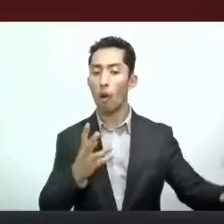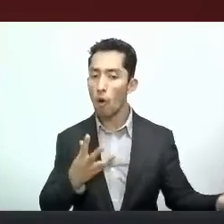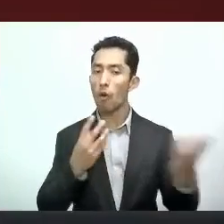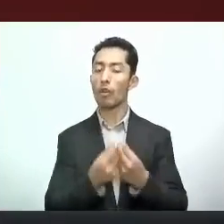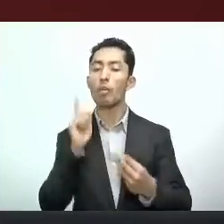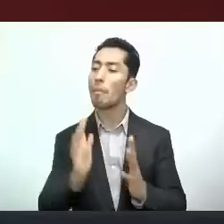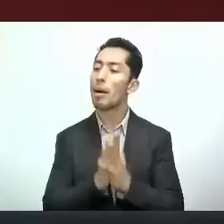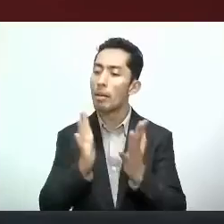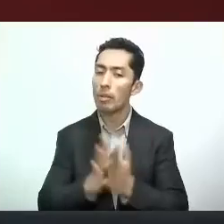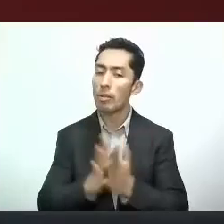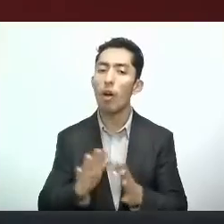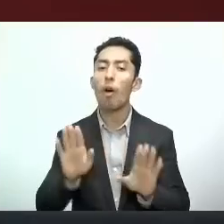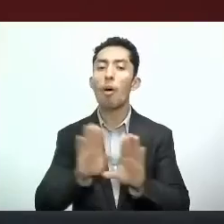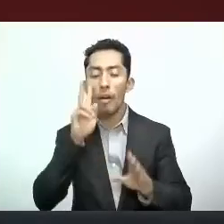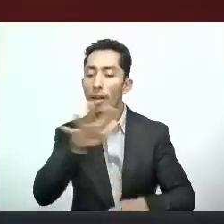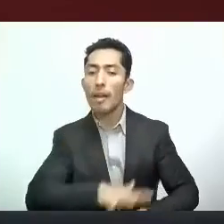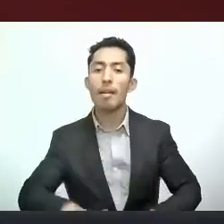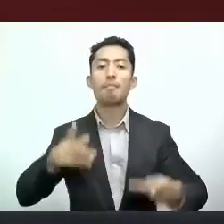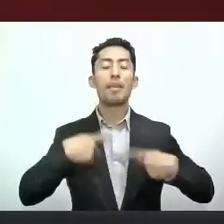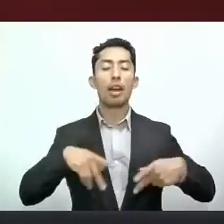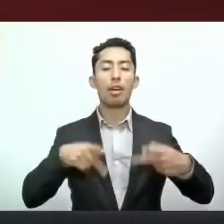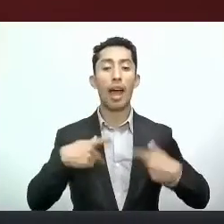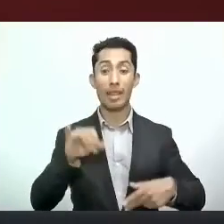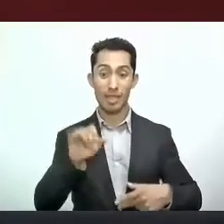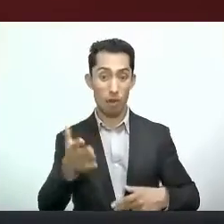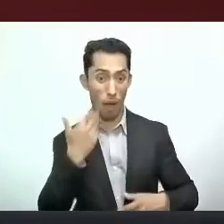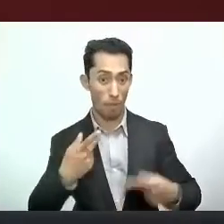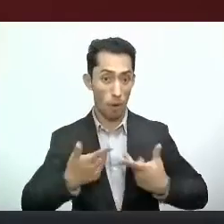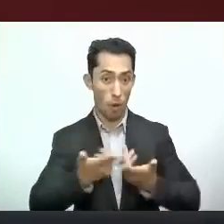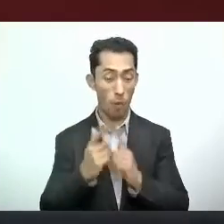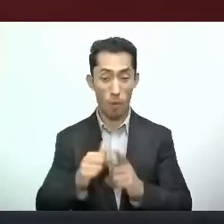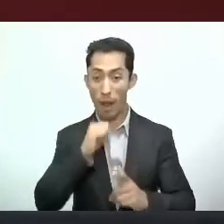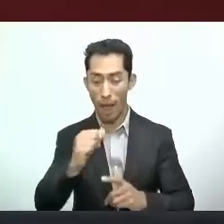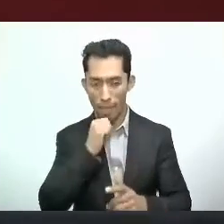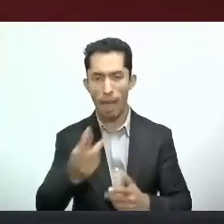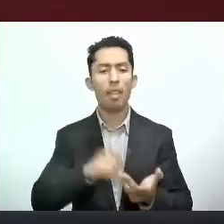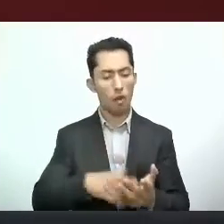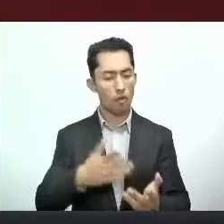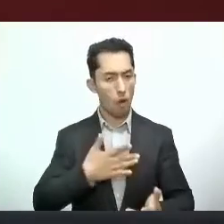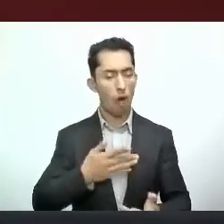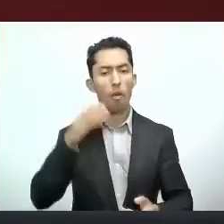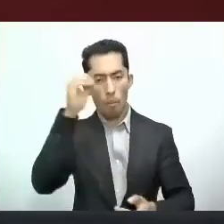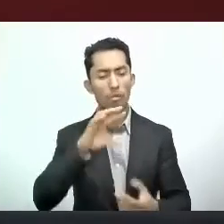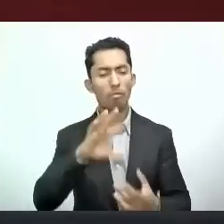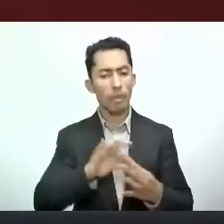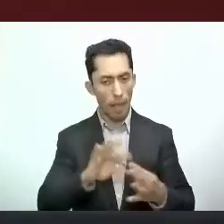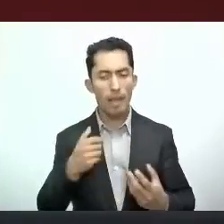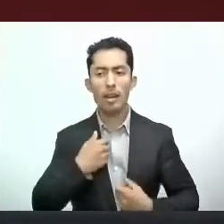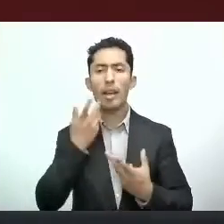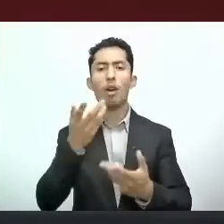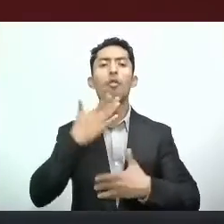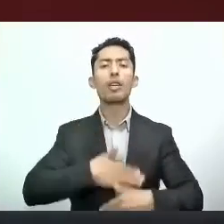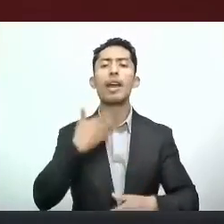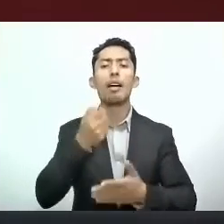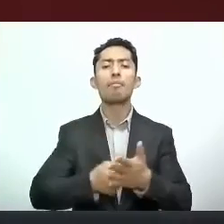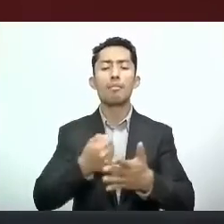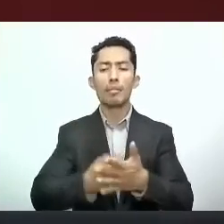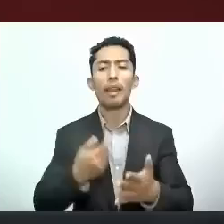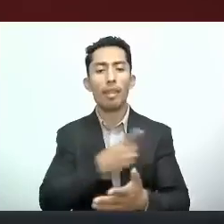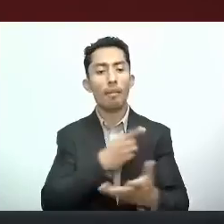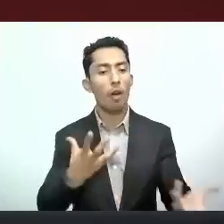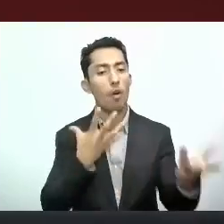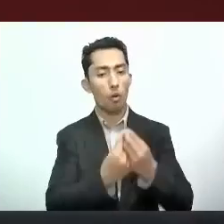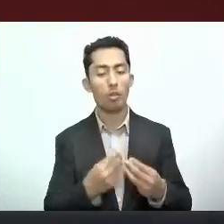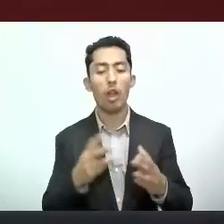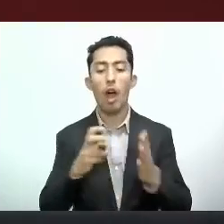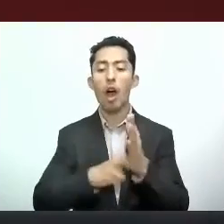la ciudadanía, sin los grupos que queremos y tenemos una voz sobre lo que esperamos de la justicia en México. Entonces, yo